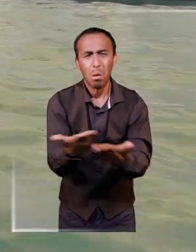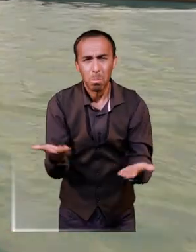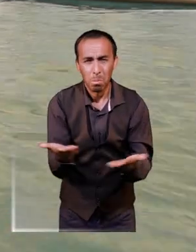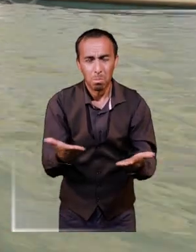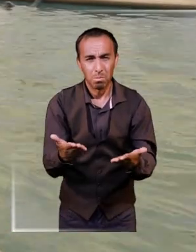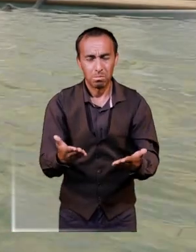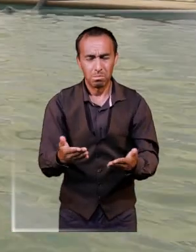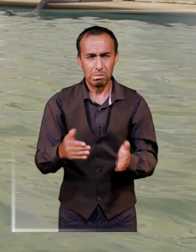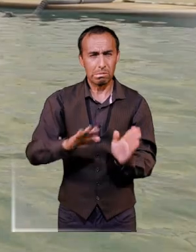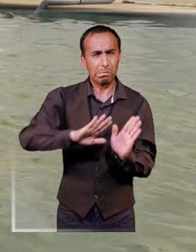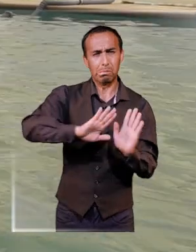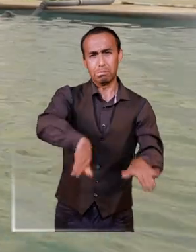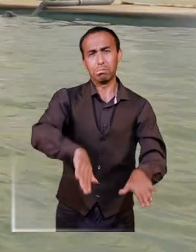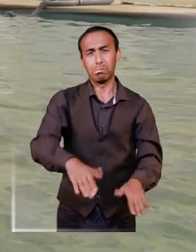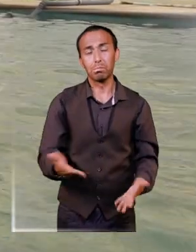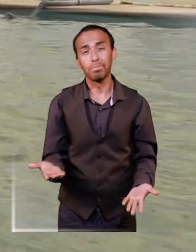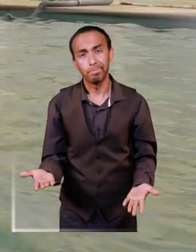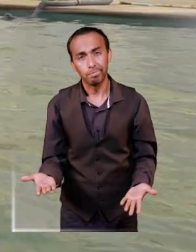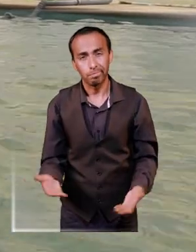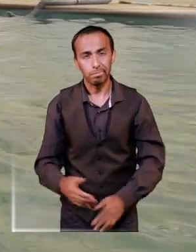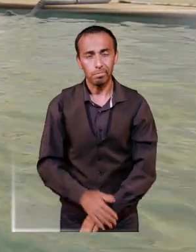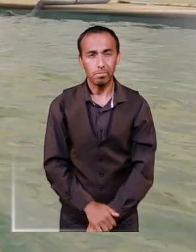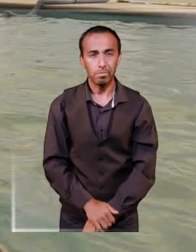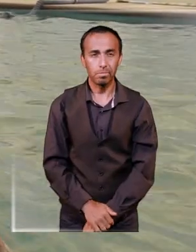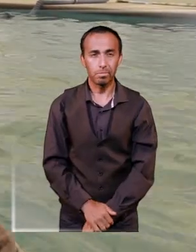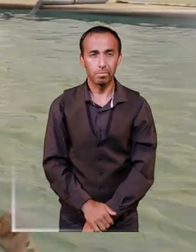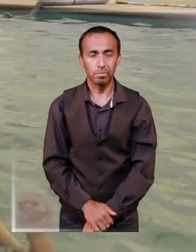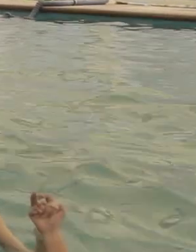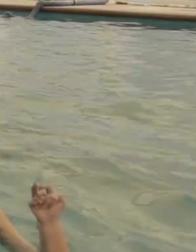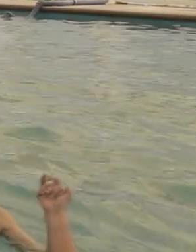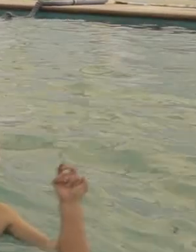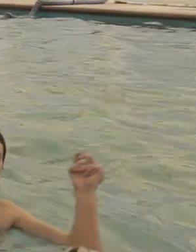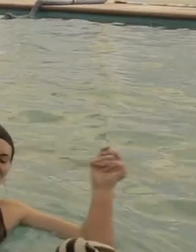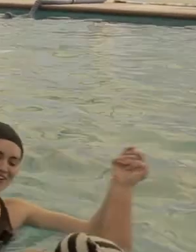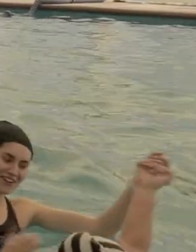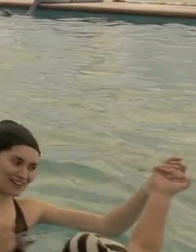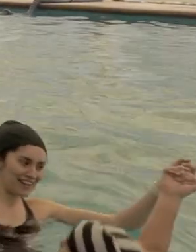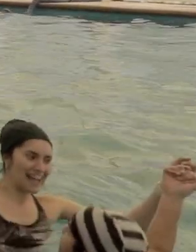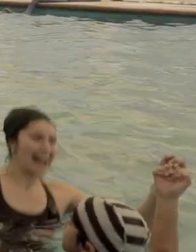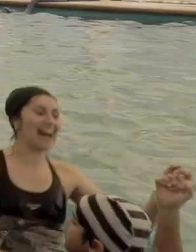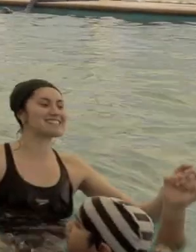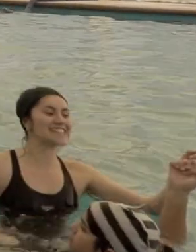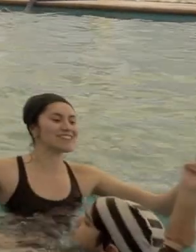problema de salud del caso a caso? Ellos quieren también otra vez estandarizar.